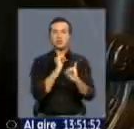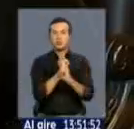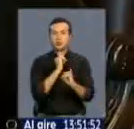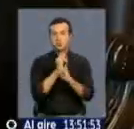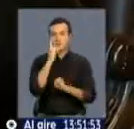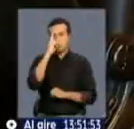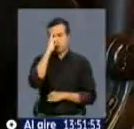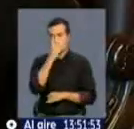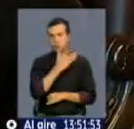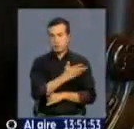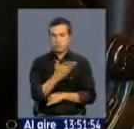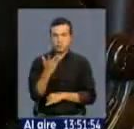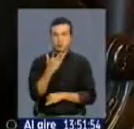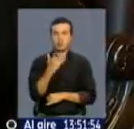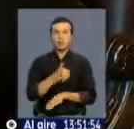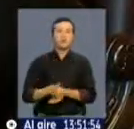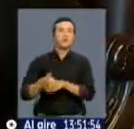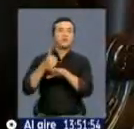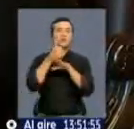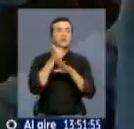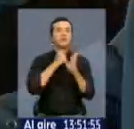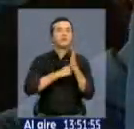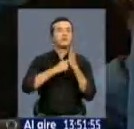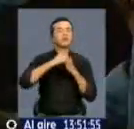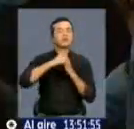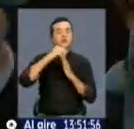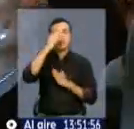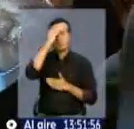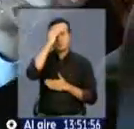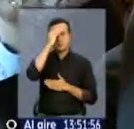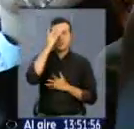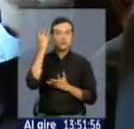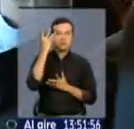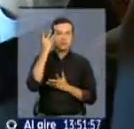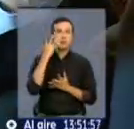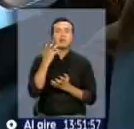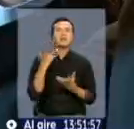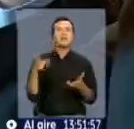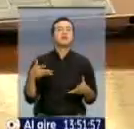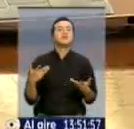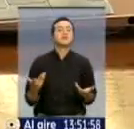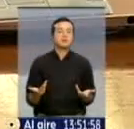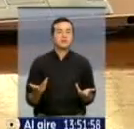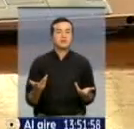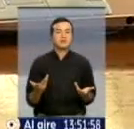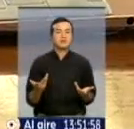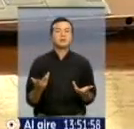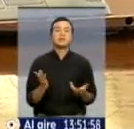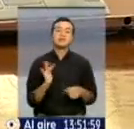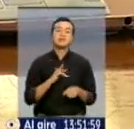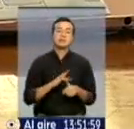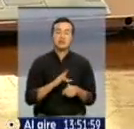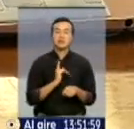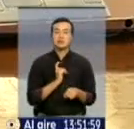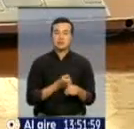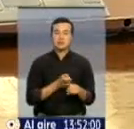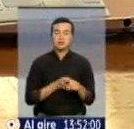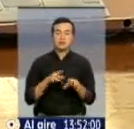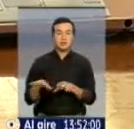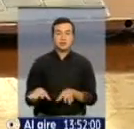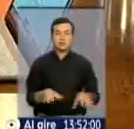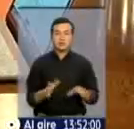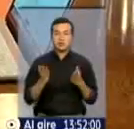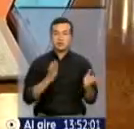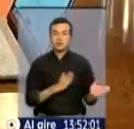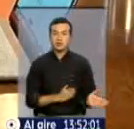del Estado, encabezadas obviamente por el Ministerio de Educación. Lo que se busca básicamente en esta cita es concretar acciones para para